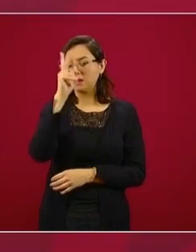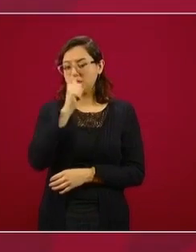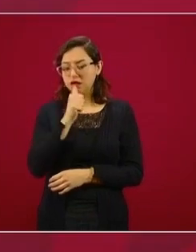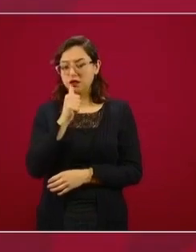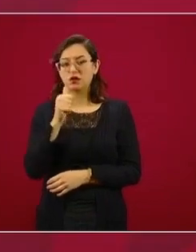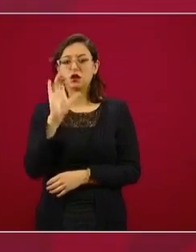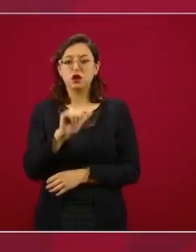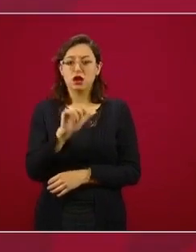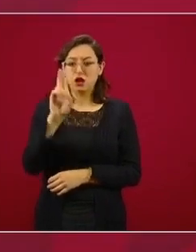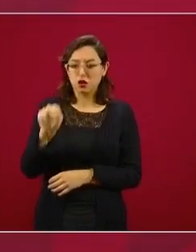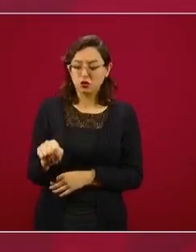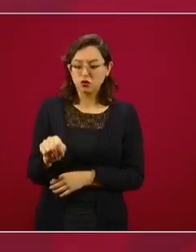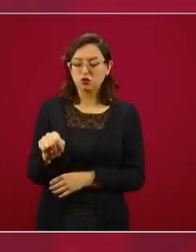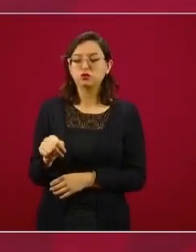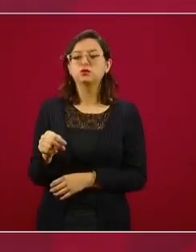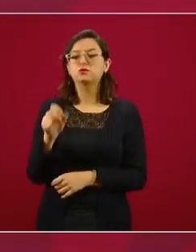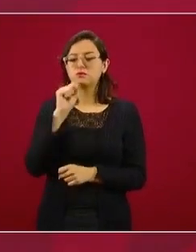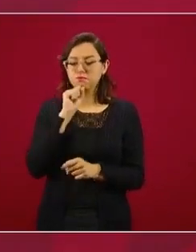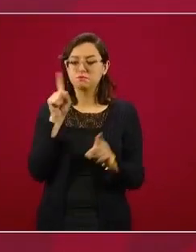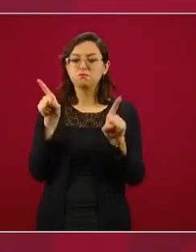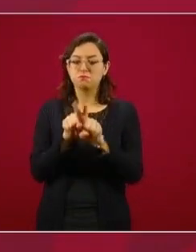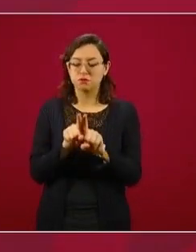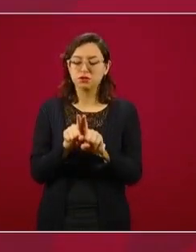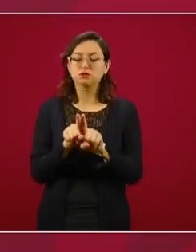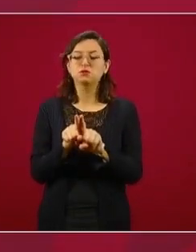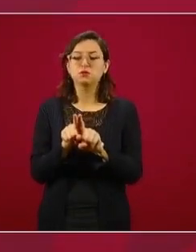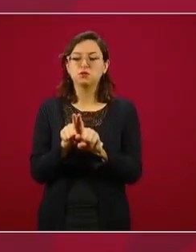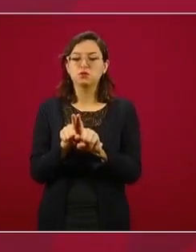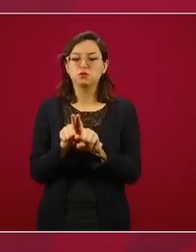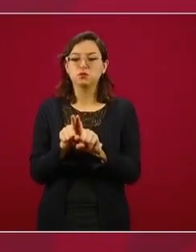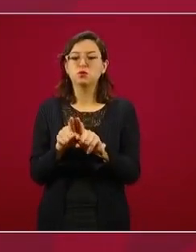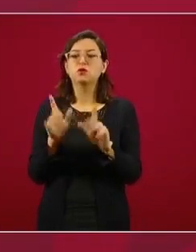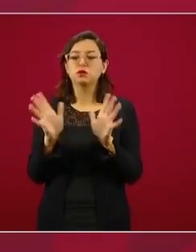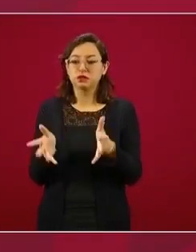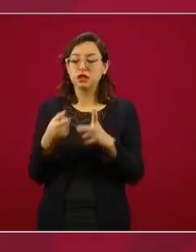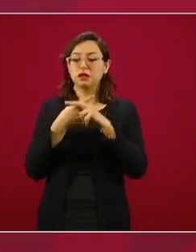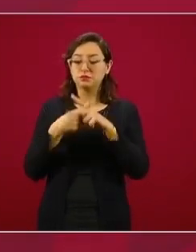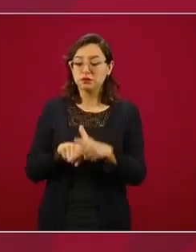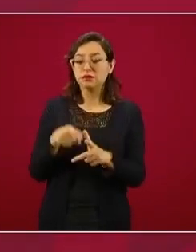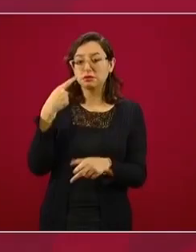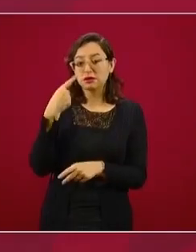y Cancún, y en cierta manera aún ya se empieza a ver